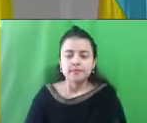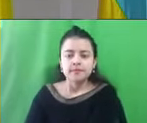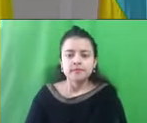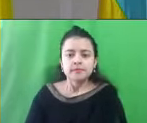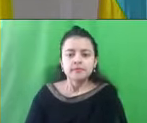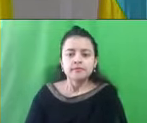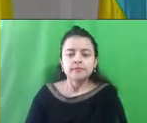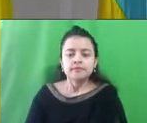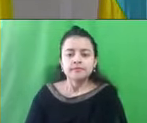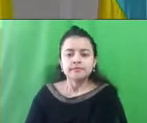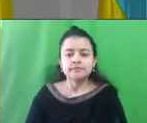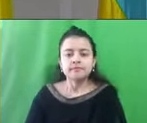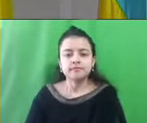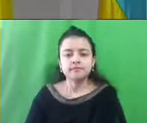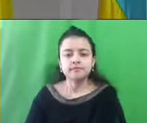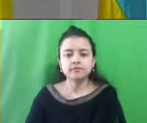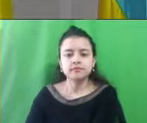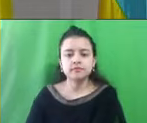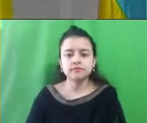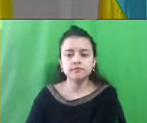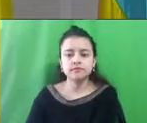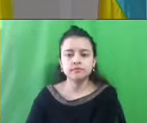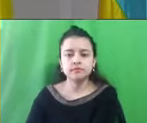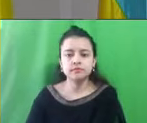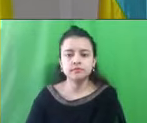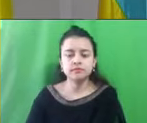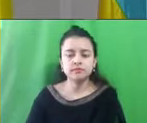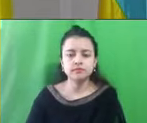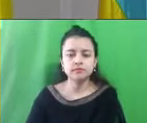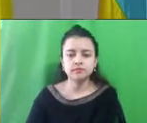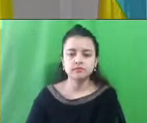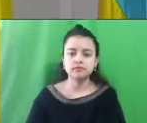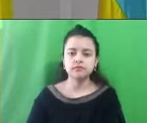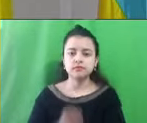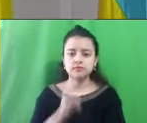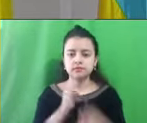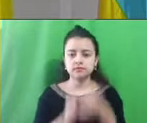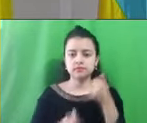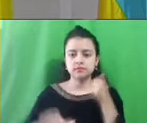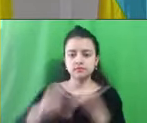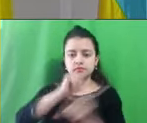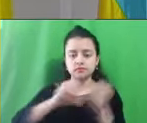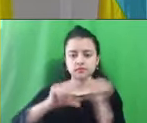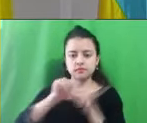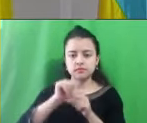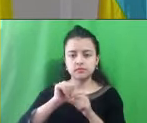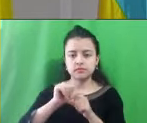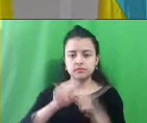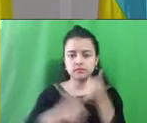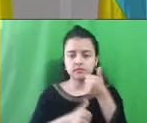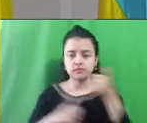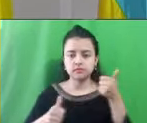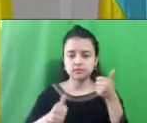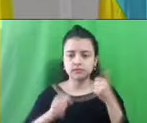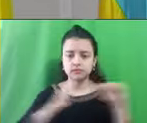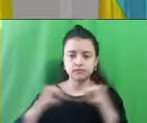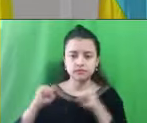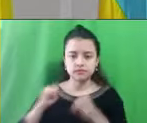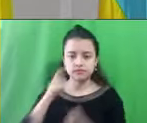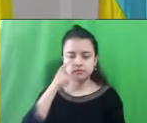intervenciones, vamos a invitar al subgerente técnico operativo, Germán Orlando Huertas Balaguer, y luego iremos con la sección de preguntas y